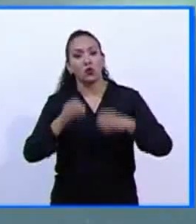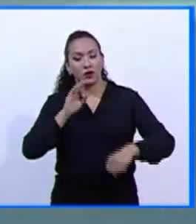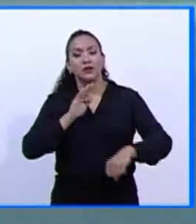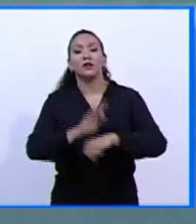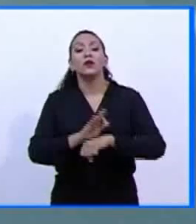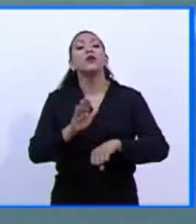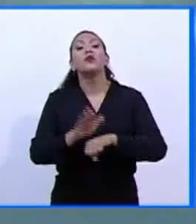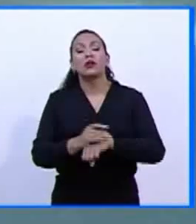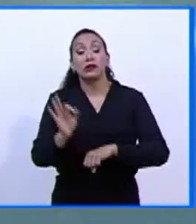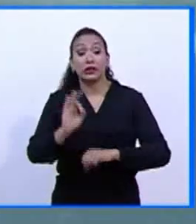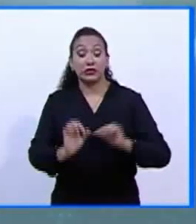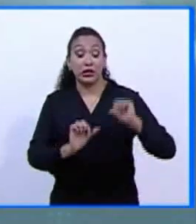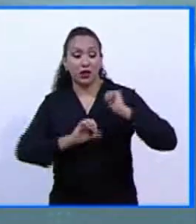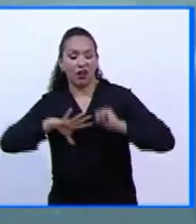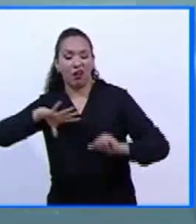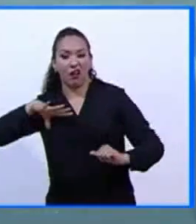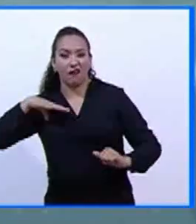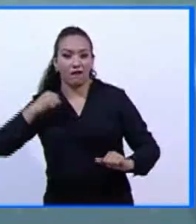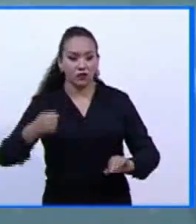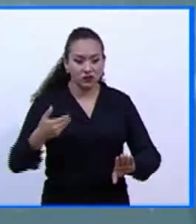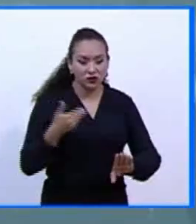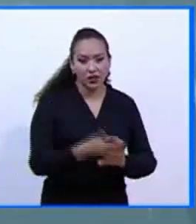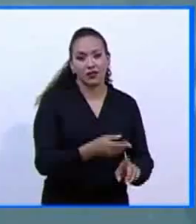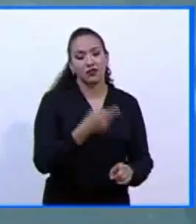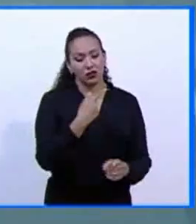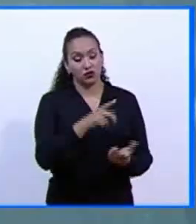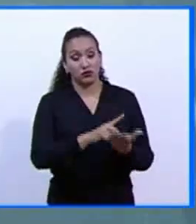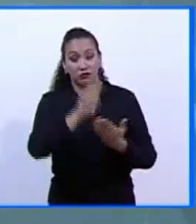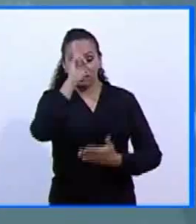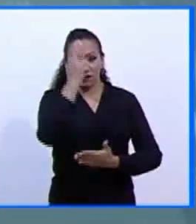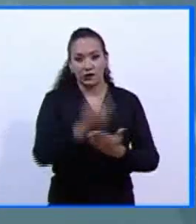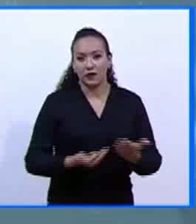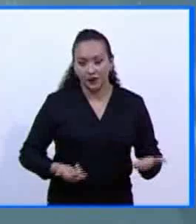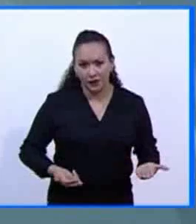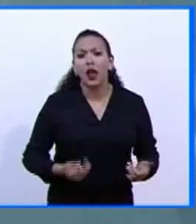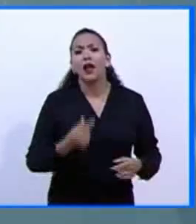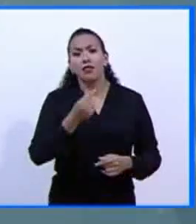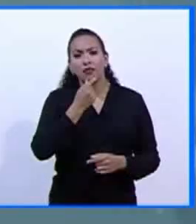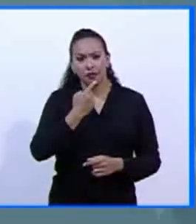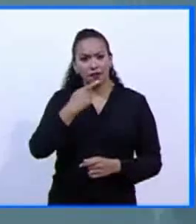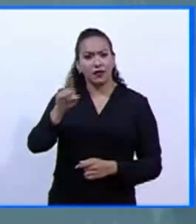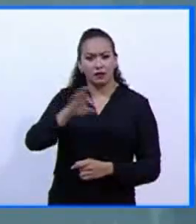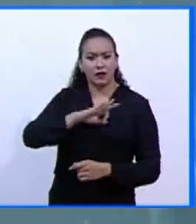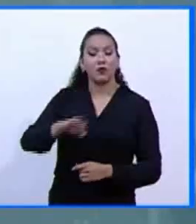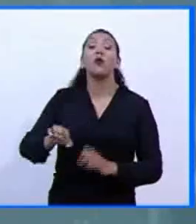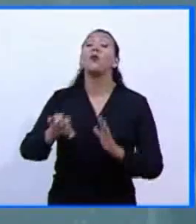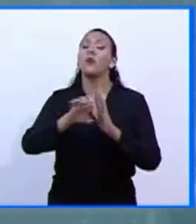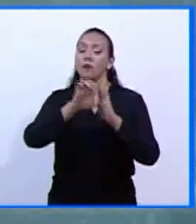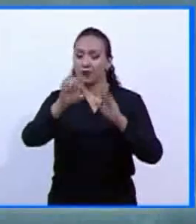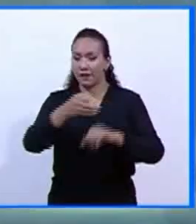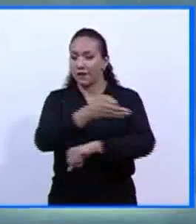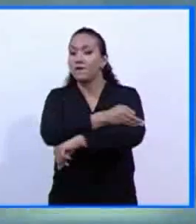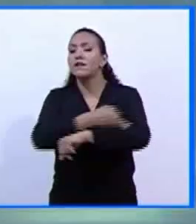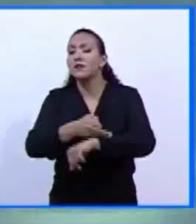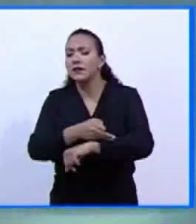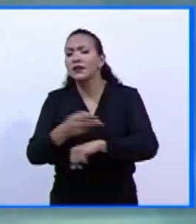actos de autoridad que implican violaciones a sus derechos humanos. En materia familiar o civil, pueden ser